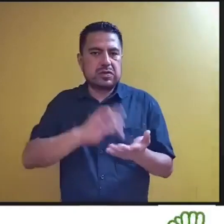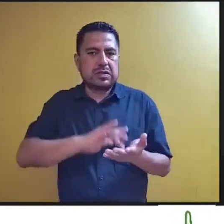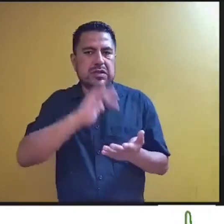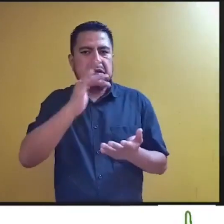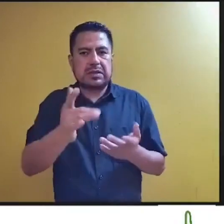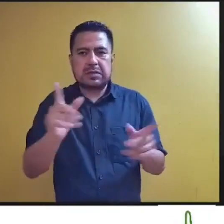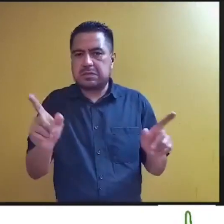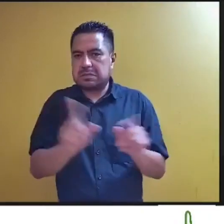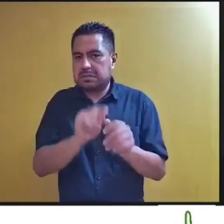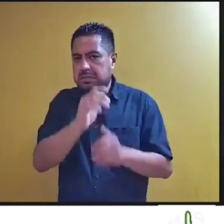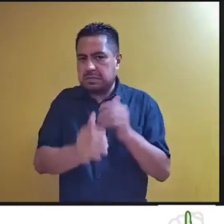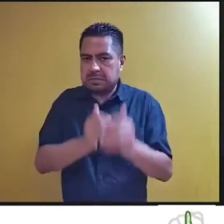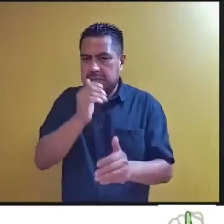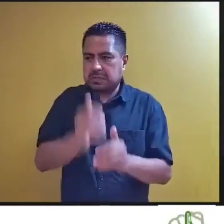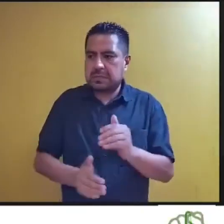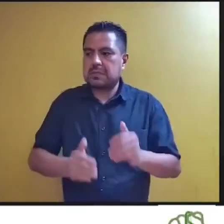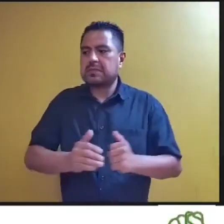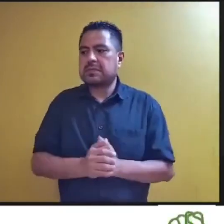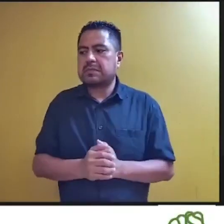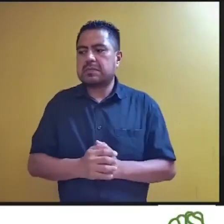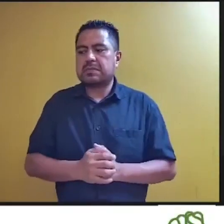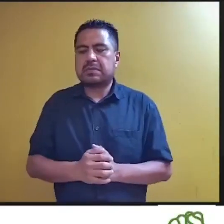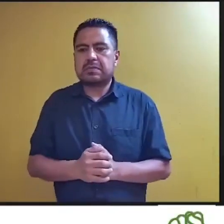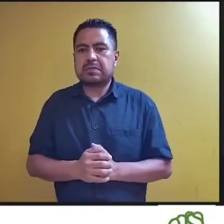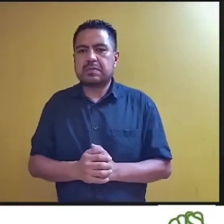gracias, es cuanto.